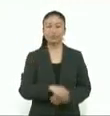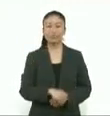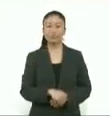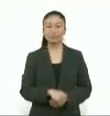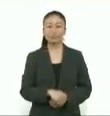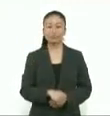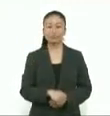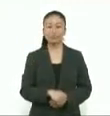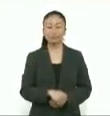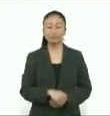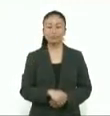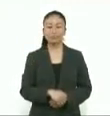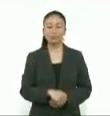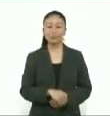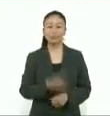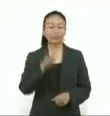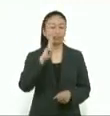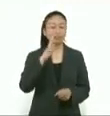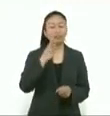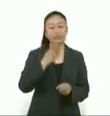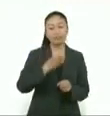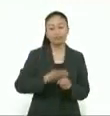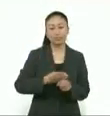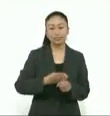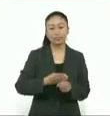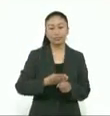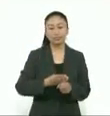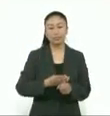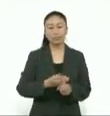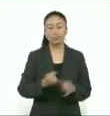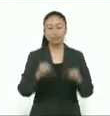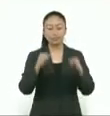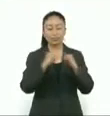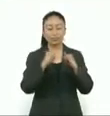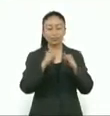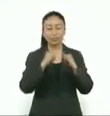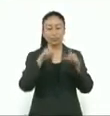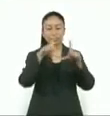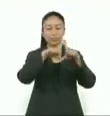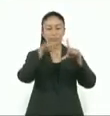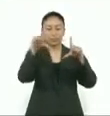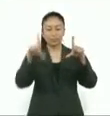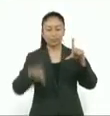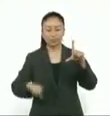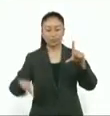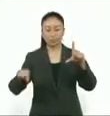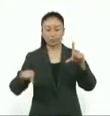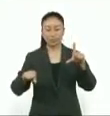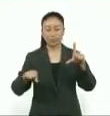a las titulares e integrantes de institutos nacionales.